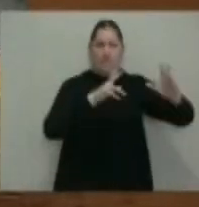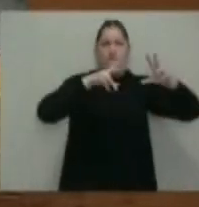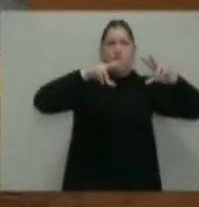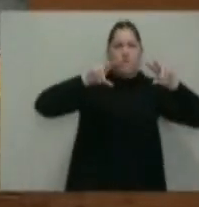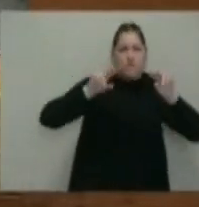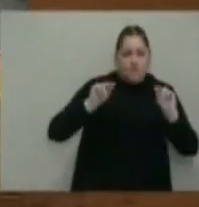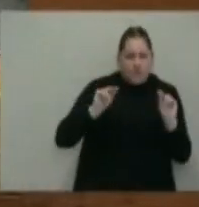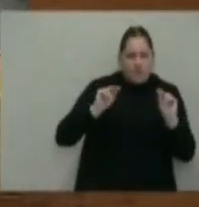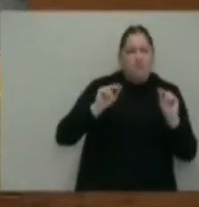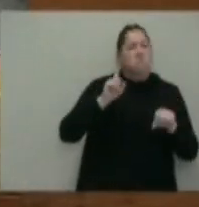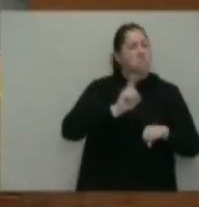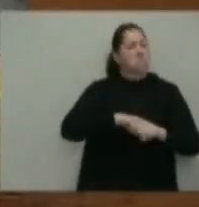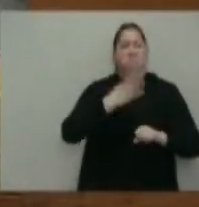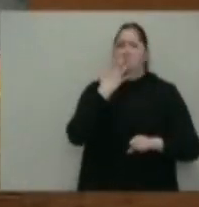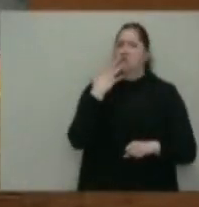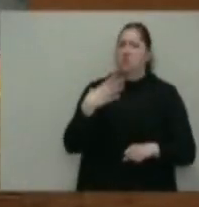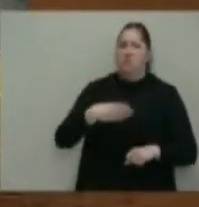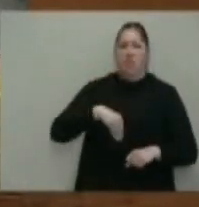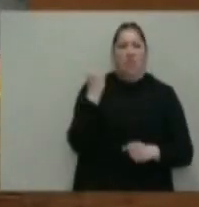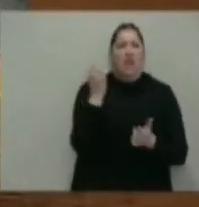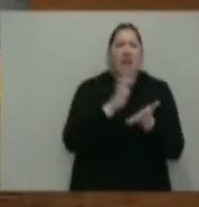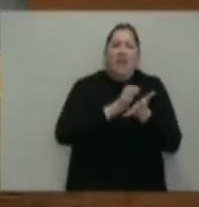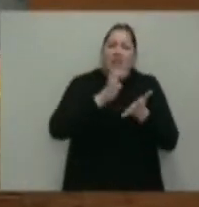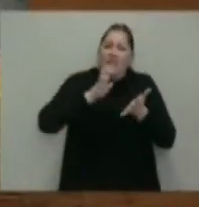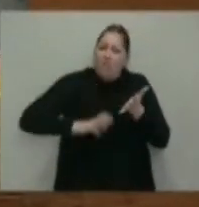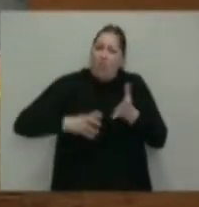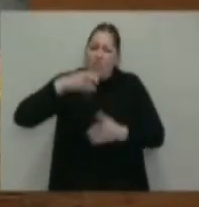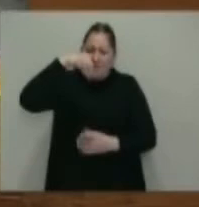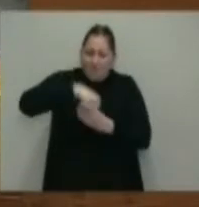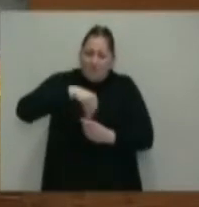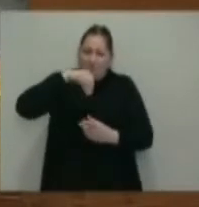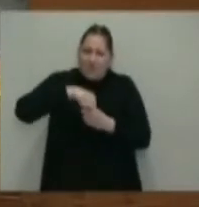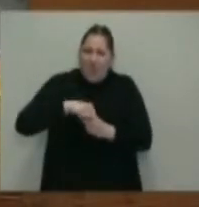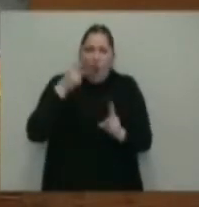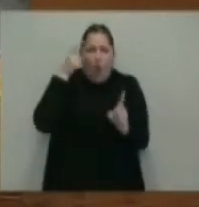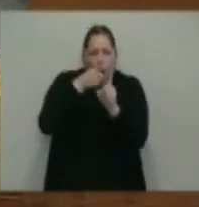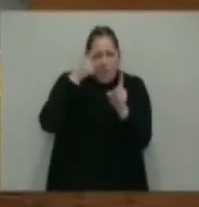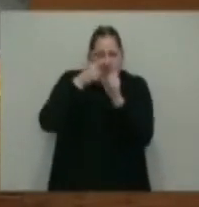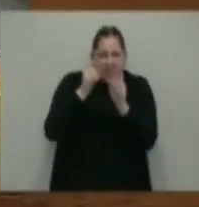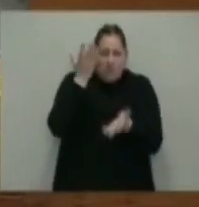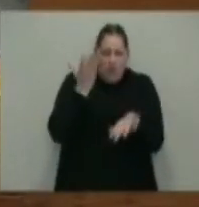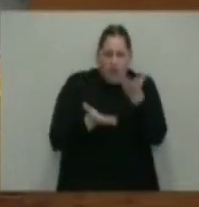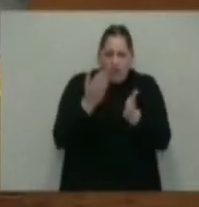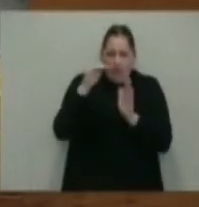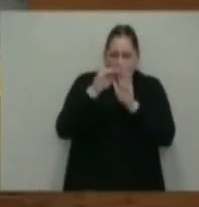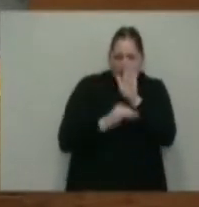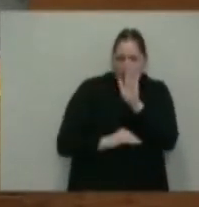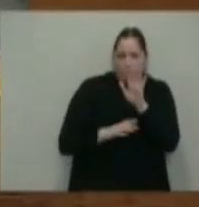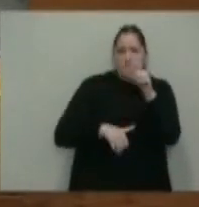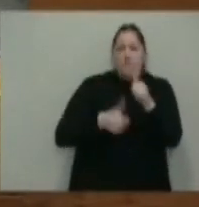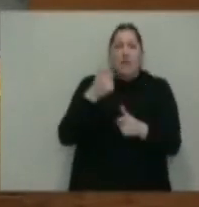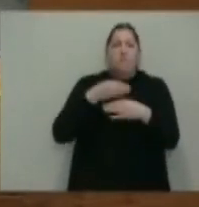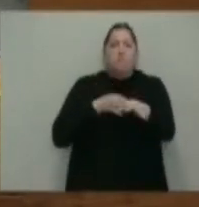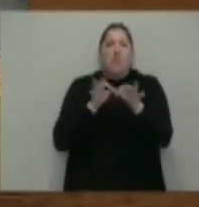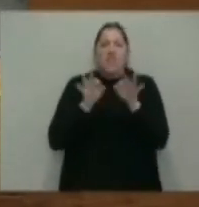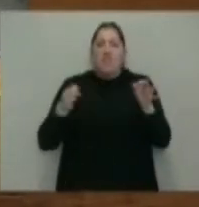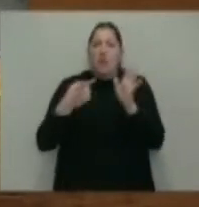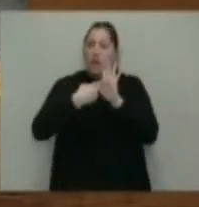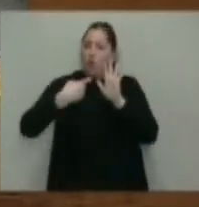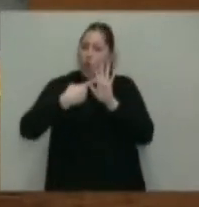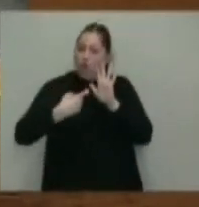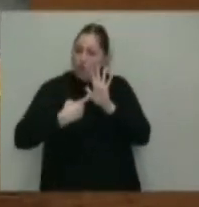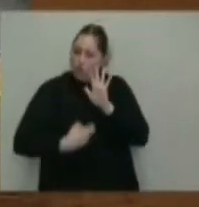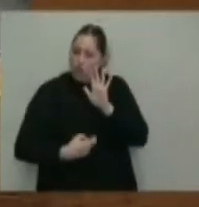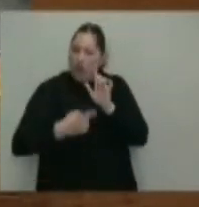tiempo suficiente, un informe que contenga las conclusiones objetivas de esta evaluación y la propuesta de medidas correctoras encaminadas a mejorar la